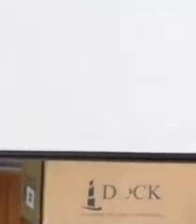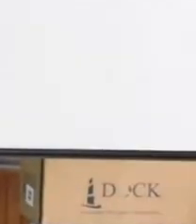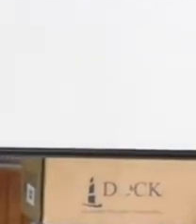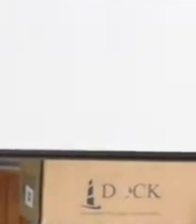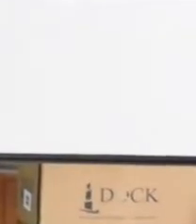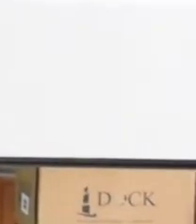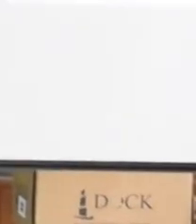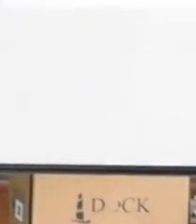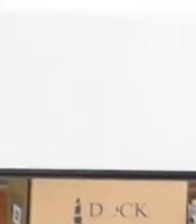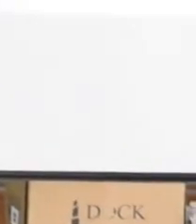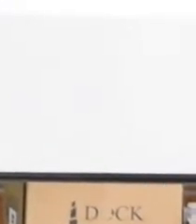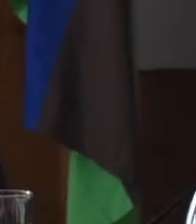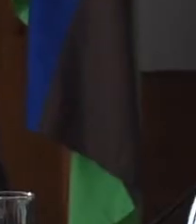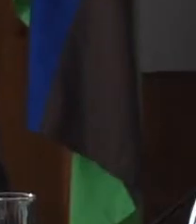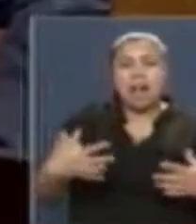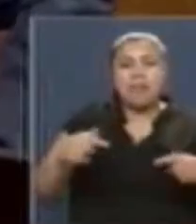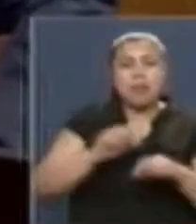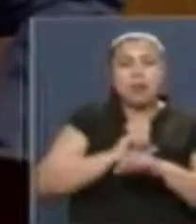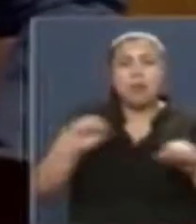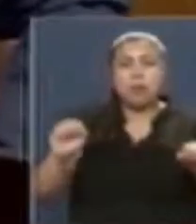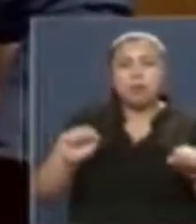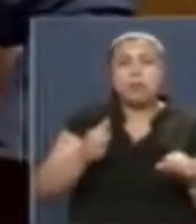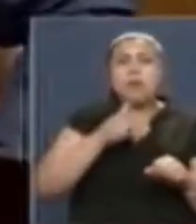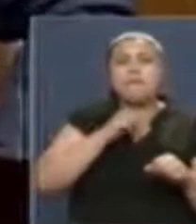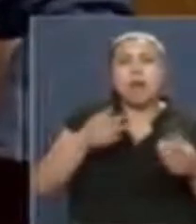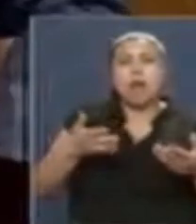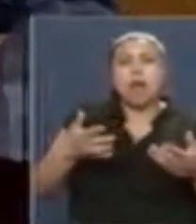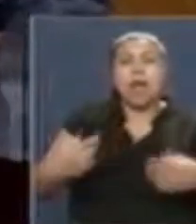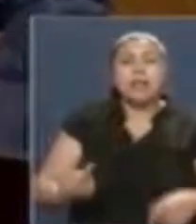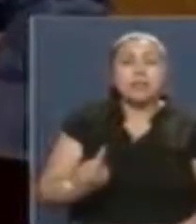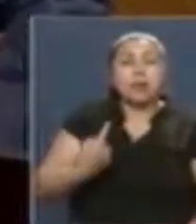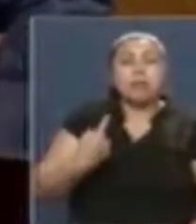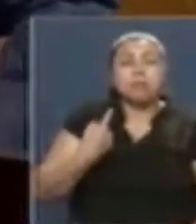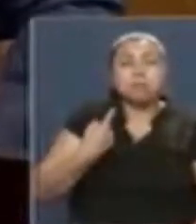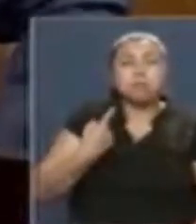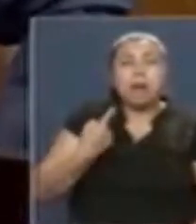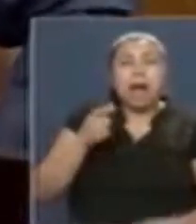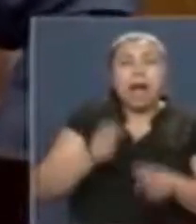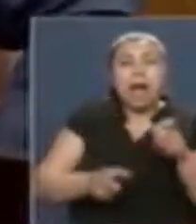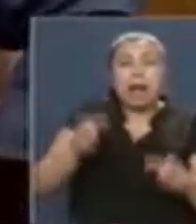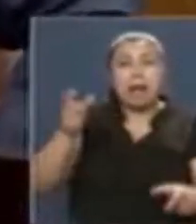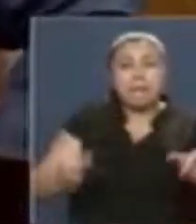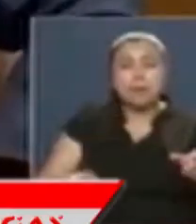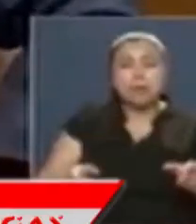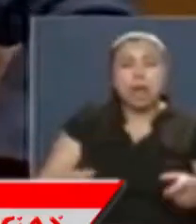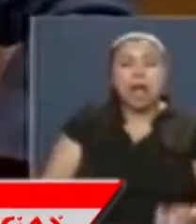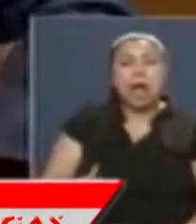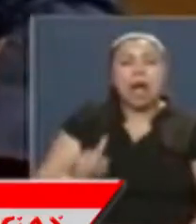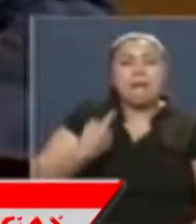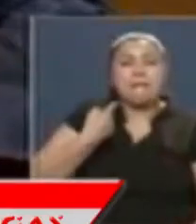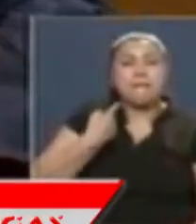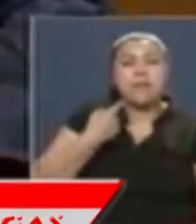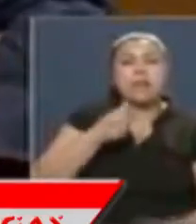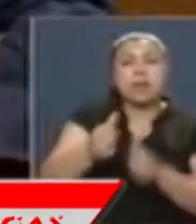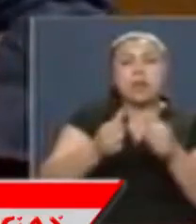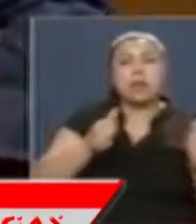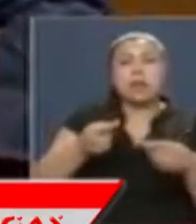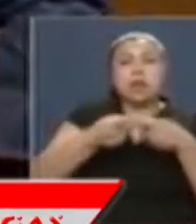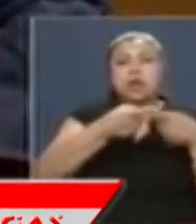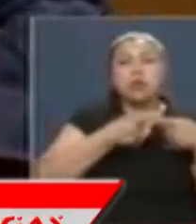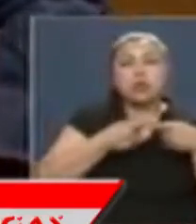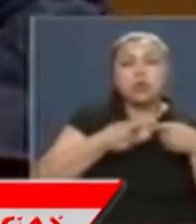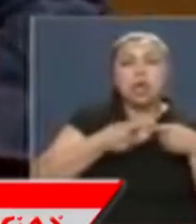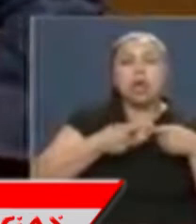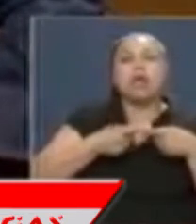responsabilidades del caso eso es atentar contra la fe pública eso es atentar contra el rol de los dirigentes sociales y sus